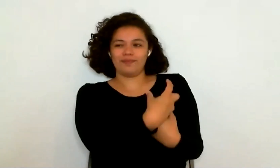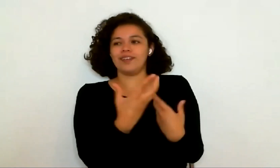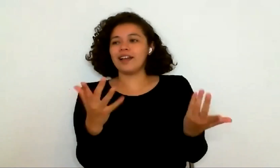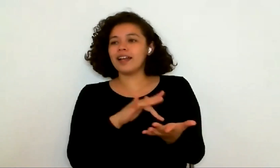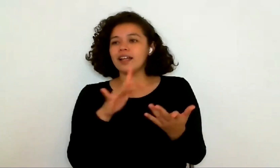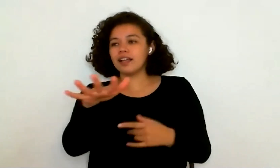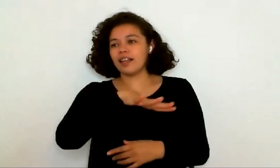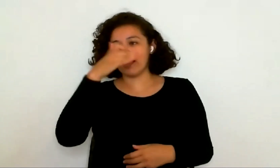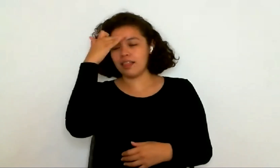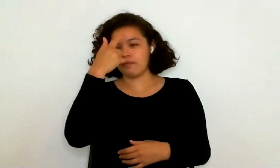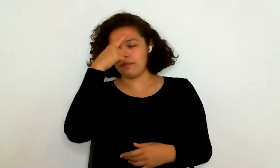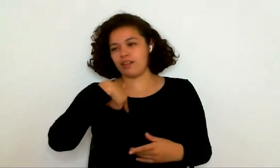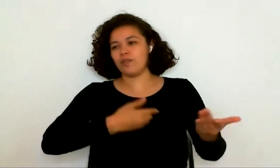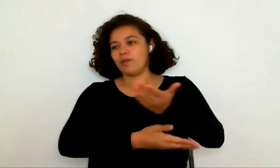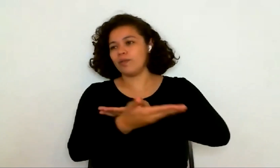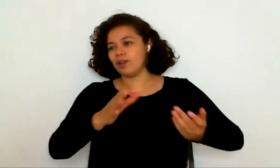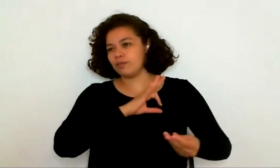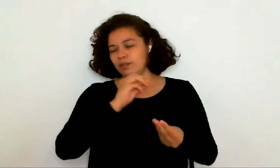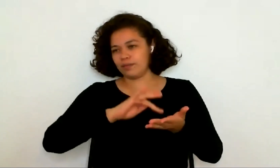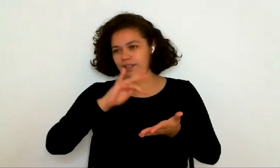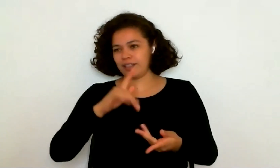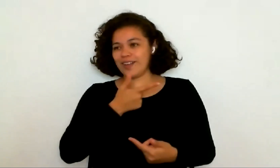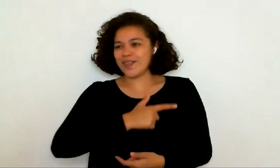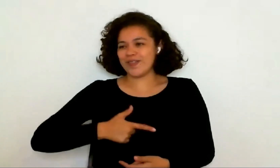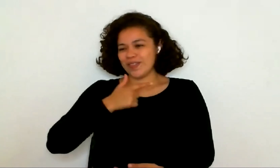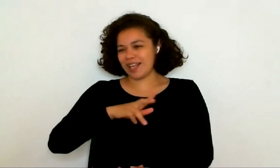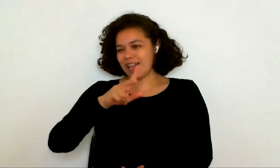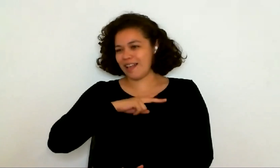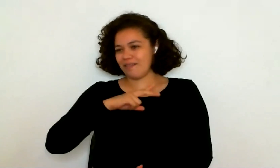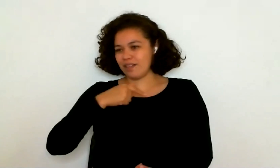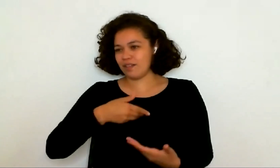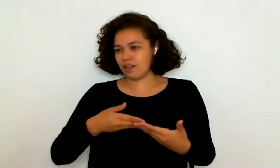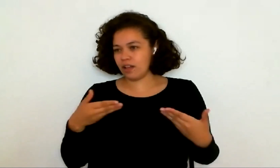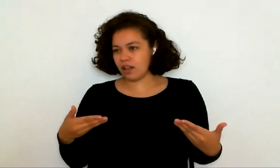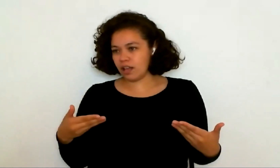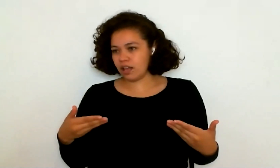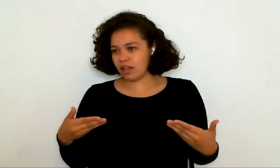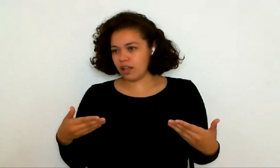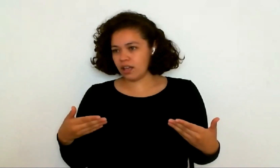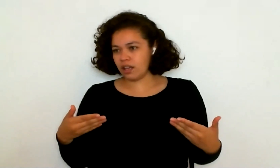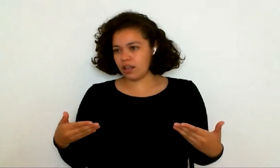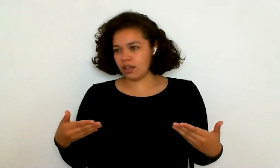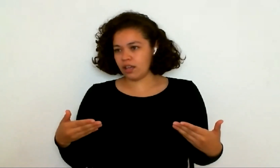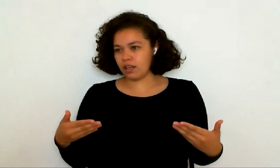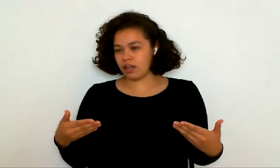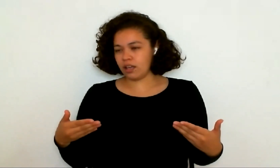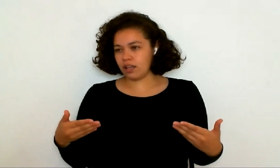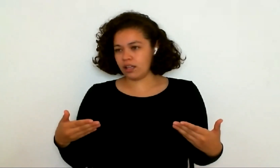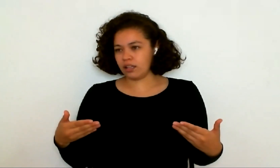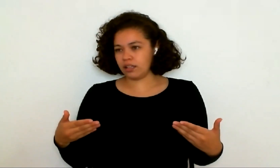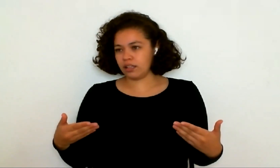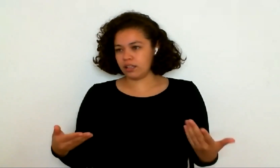el espacio para poder compartir. Les repito, un gusto para mí estar presentes y contribuir un poco